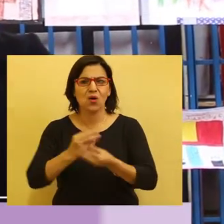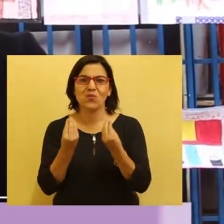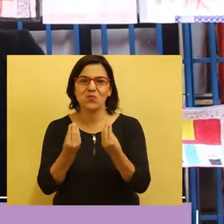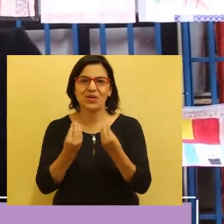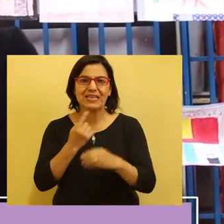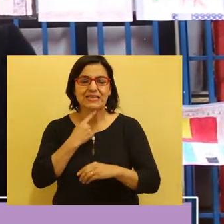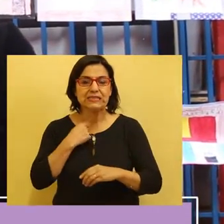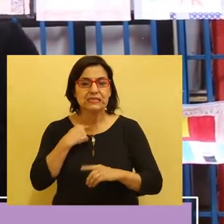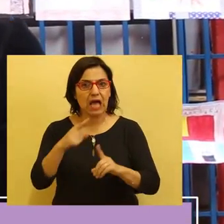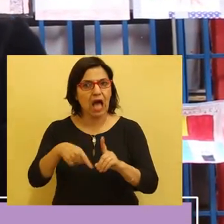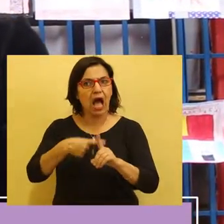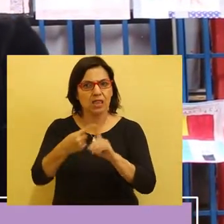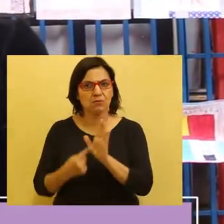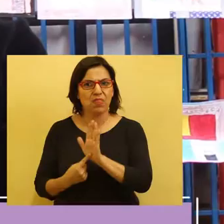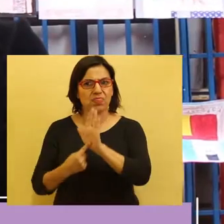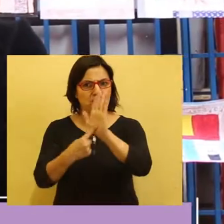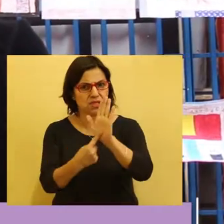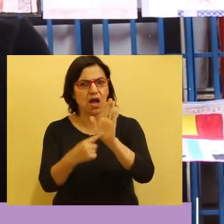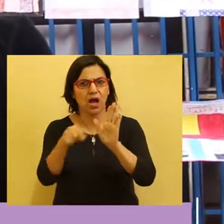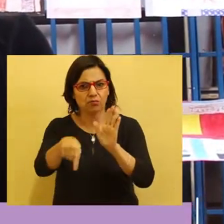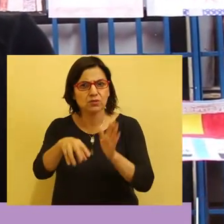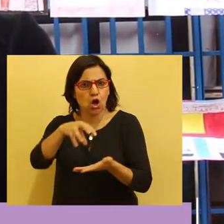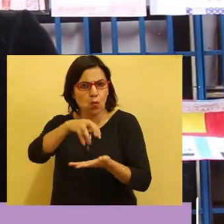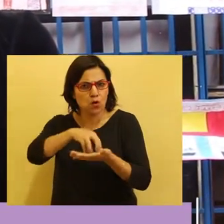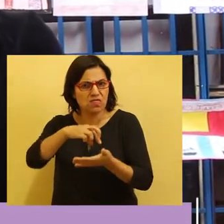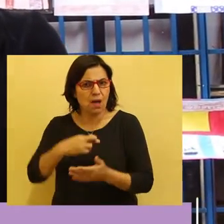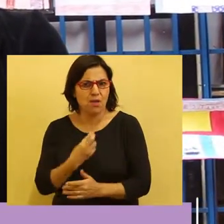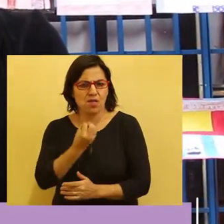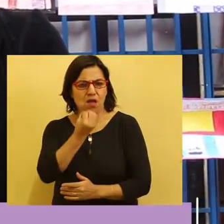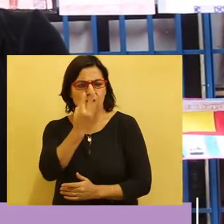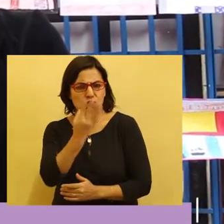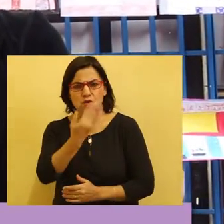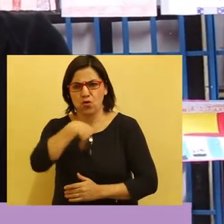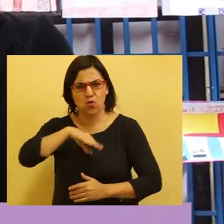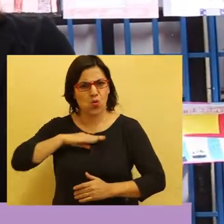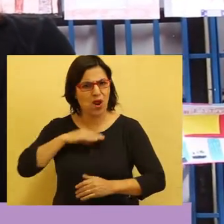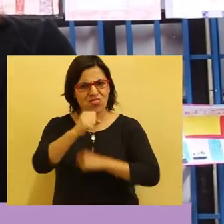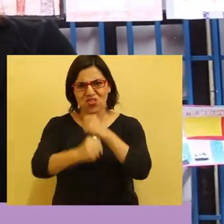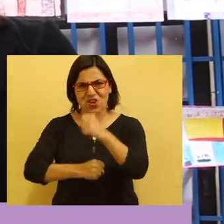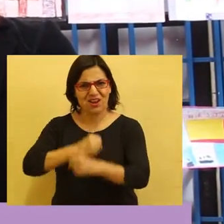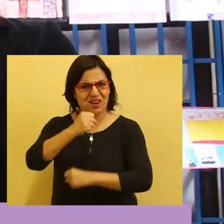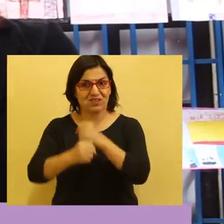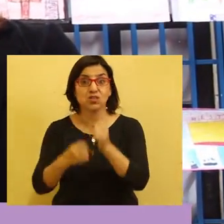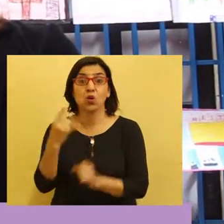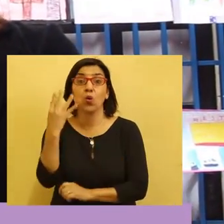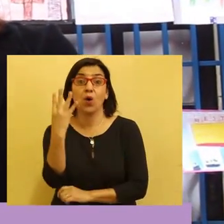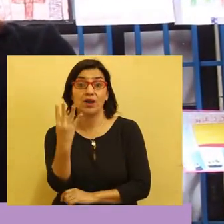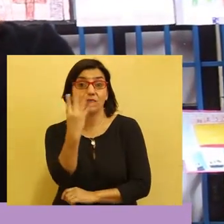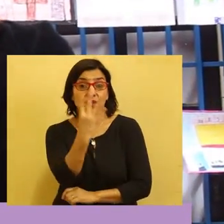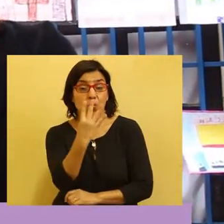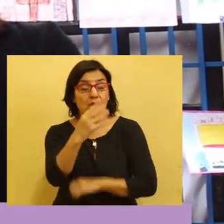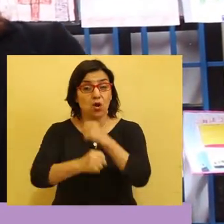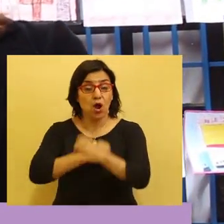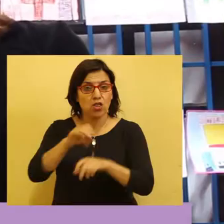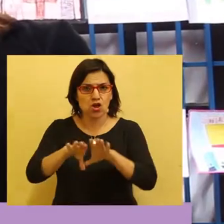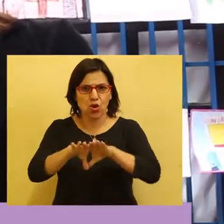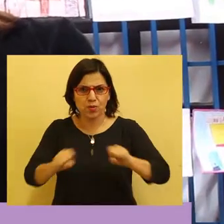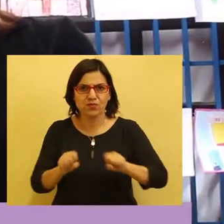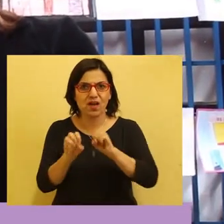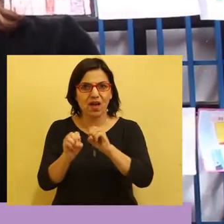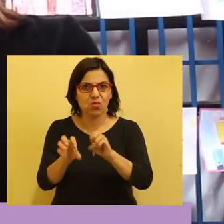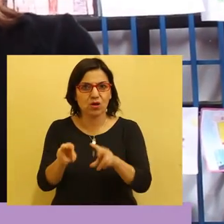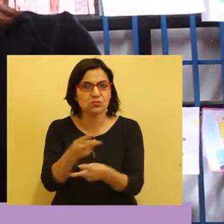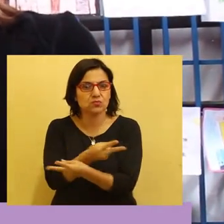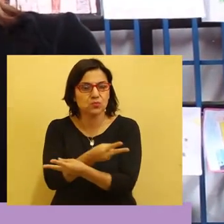Me pareció bastante interesante porque además destaca la comunidad peñaflorina nuestro aniversario, nuestros años, nuestros 44